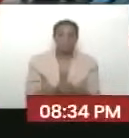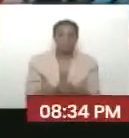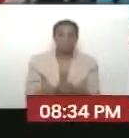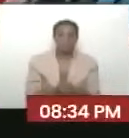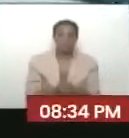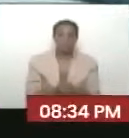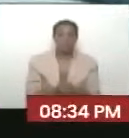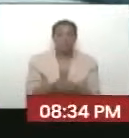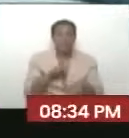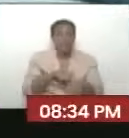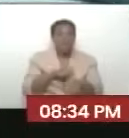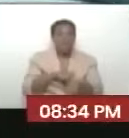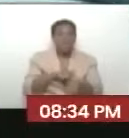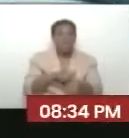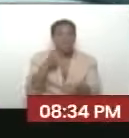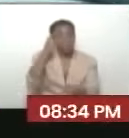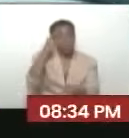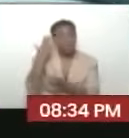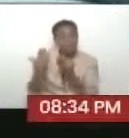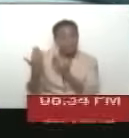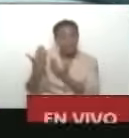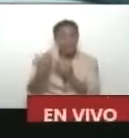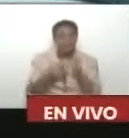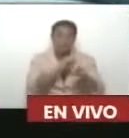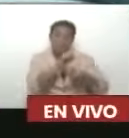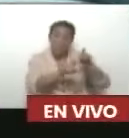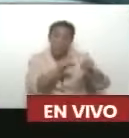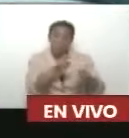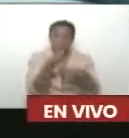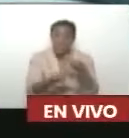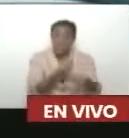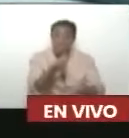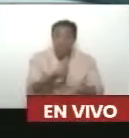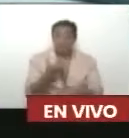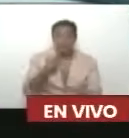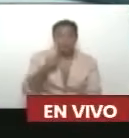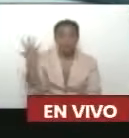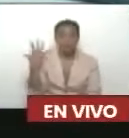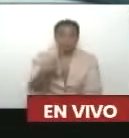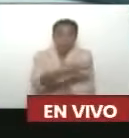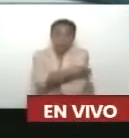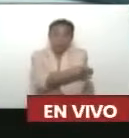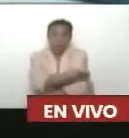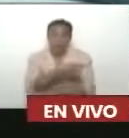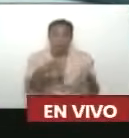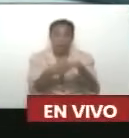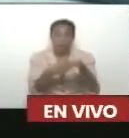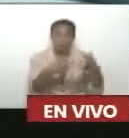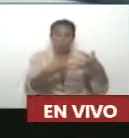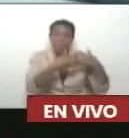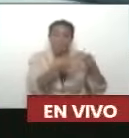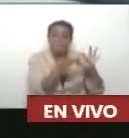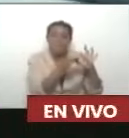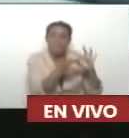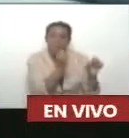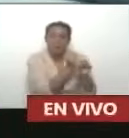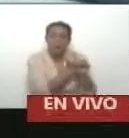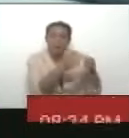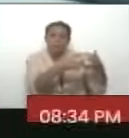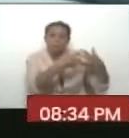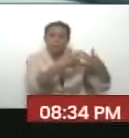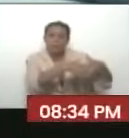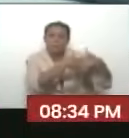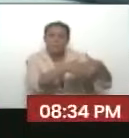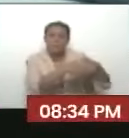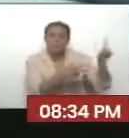En estos días, inclusive, uno de esos encuestadores famosos de la derecha que trabaja con los gringos, Luis Vicente León, yo